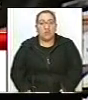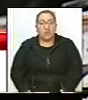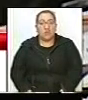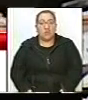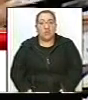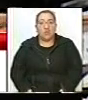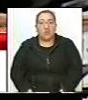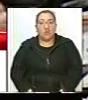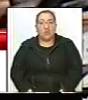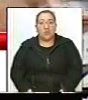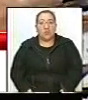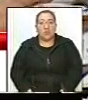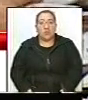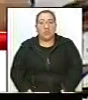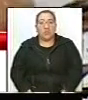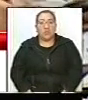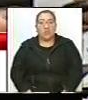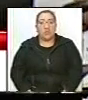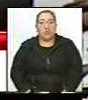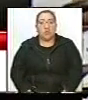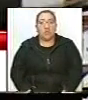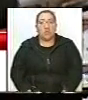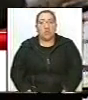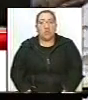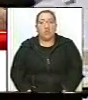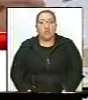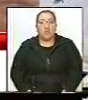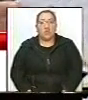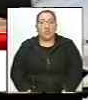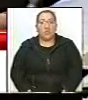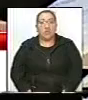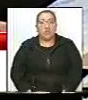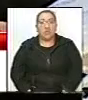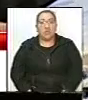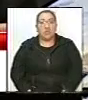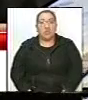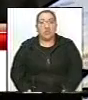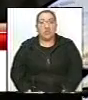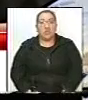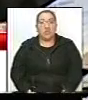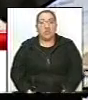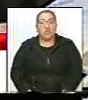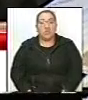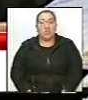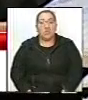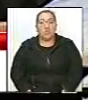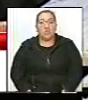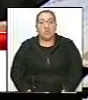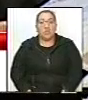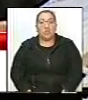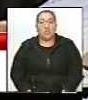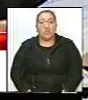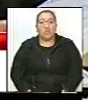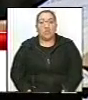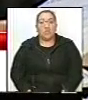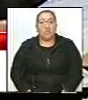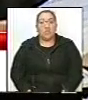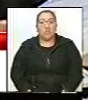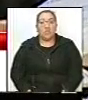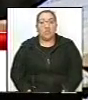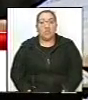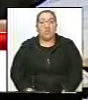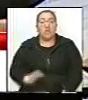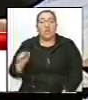artesanal y potenciales de condiciones de turismo. Creo que es importante destacar